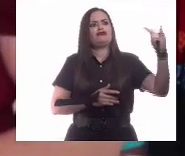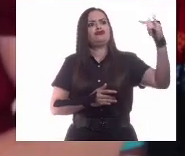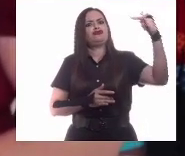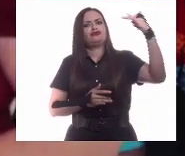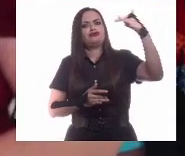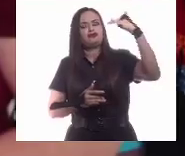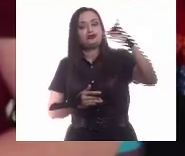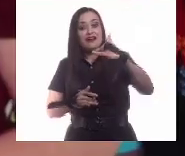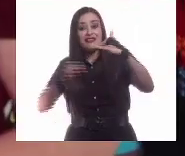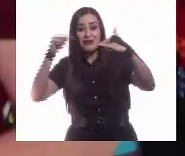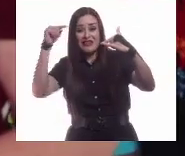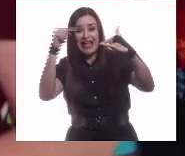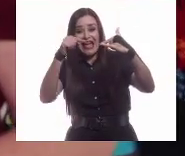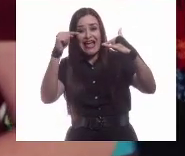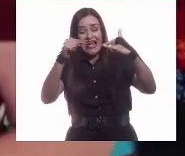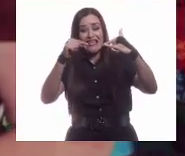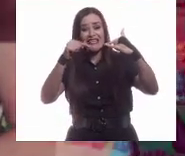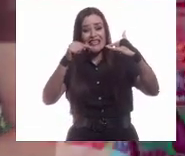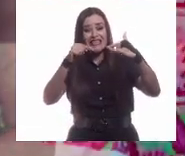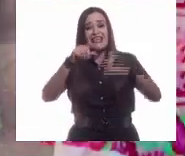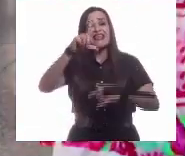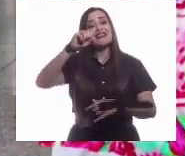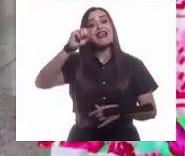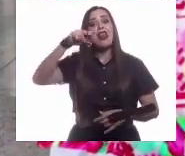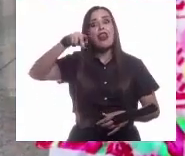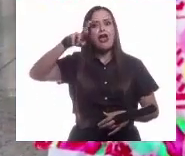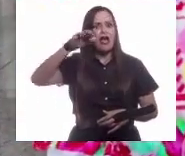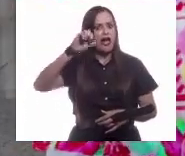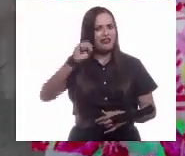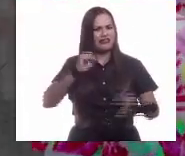directo procedente de Londres, Inglaterra.